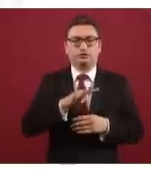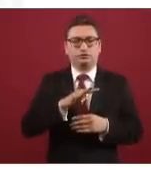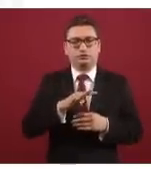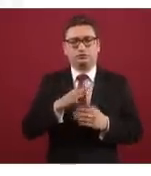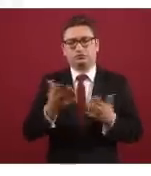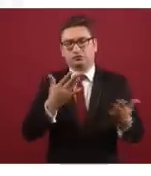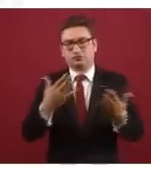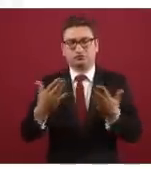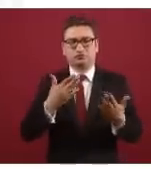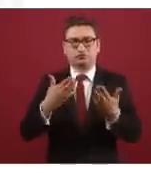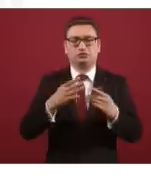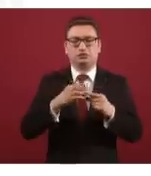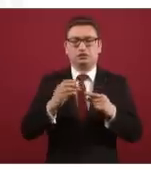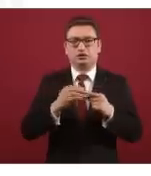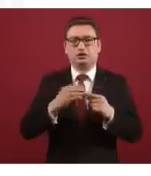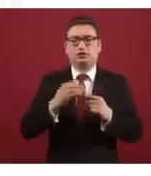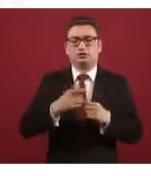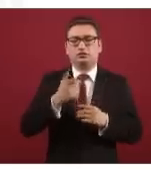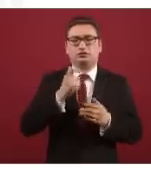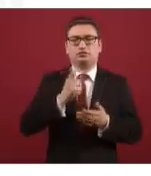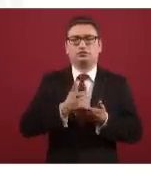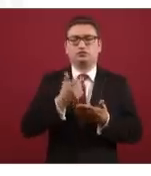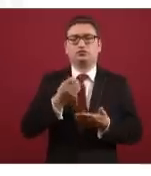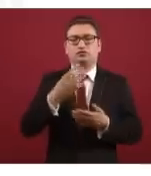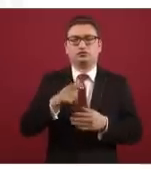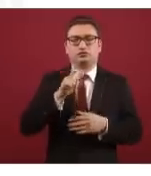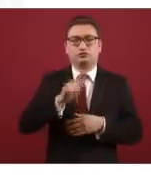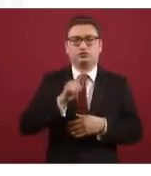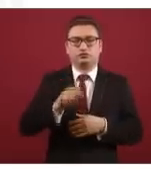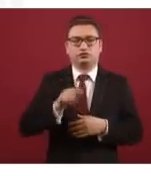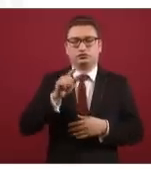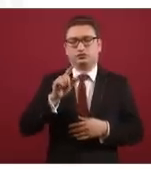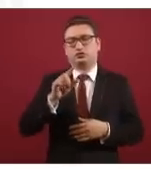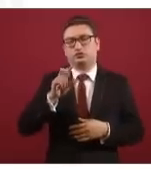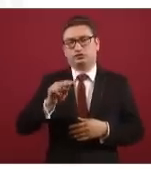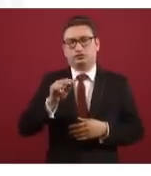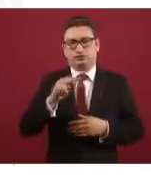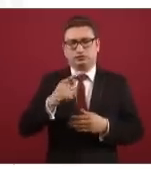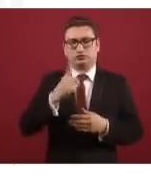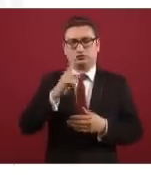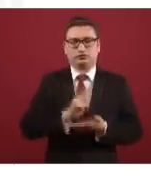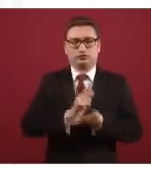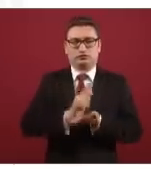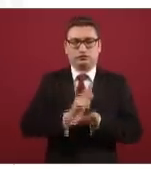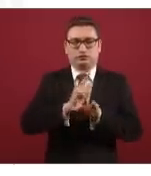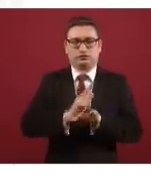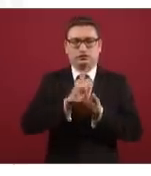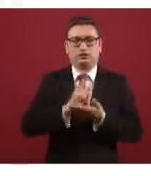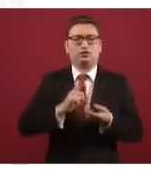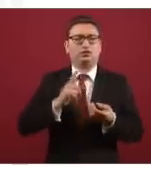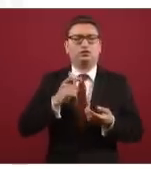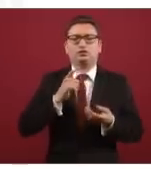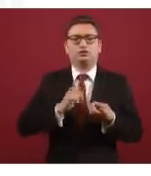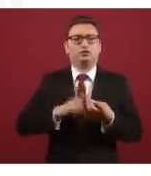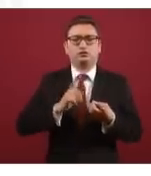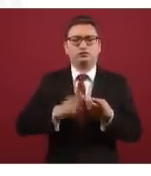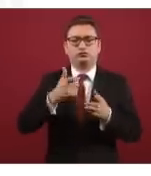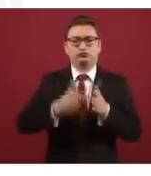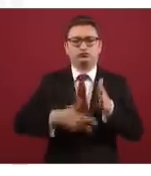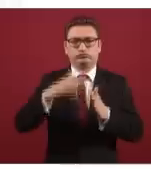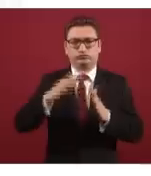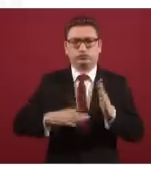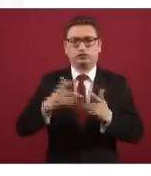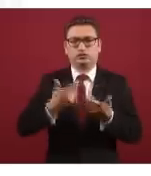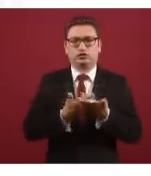público de 17 pesos con 80 centavos por litro, lo encontramos el precio y el margen más bajo en